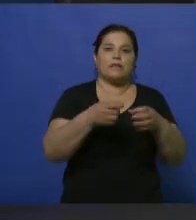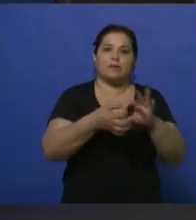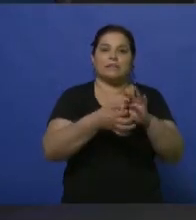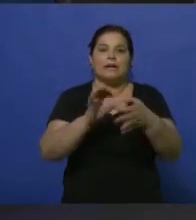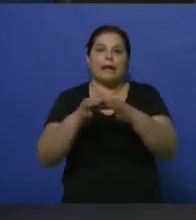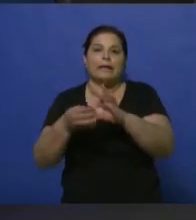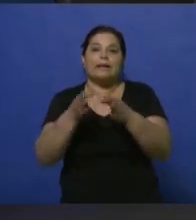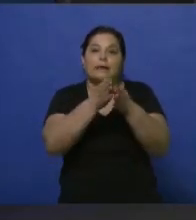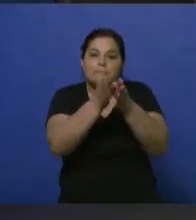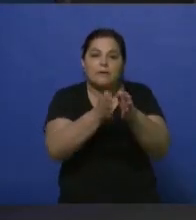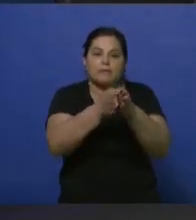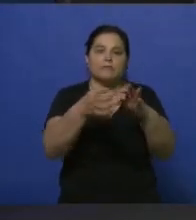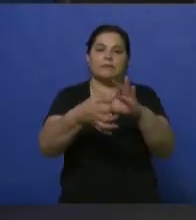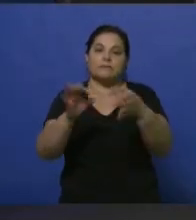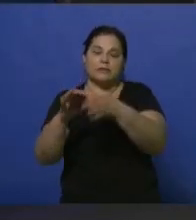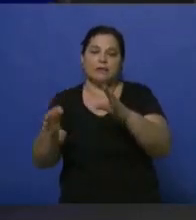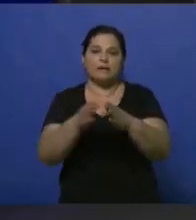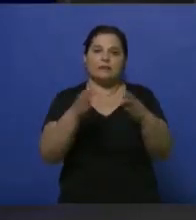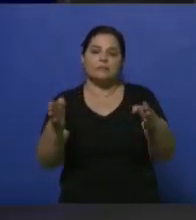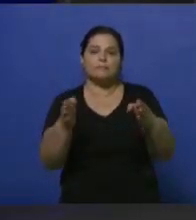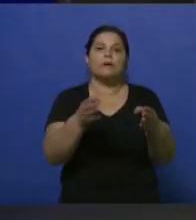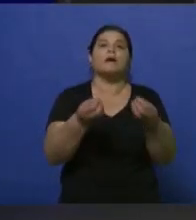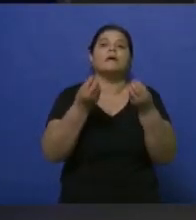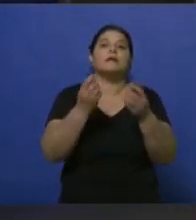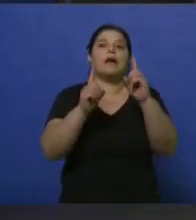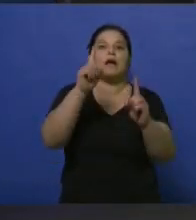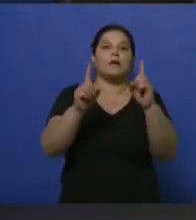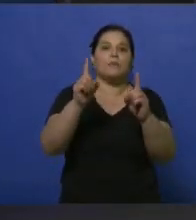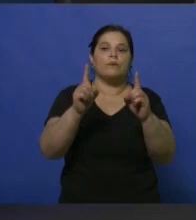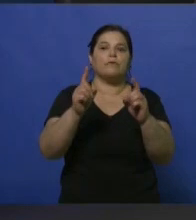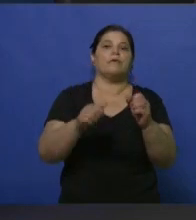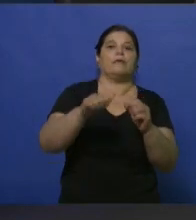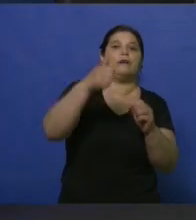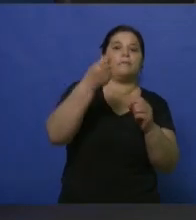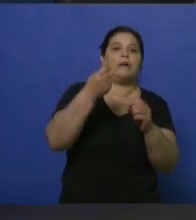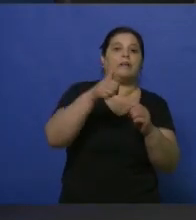ganando más plata que antes. Difícilmente eso ocurra. En realidad, actores que estén